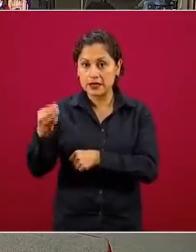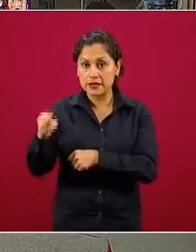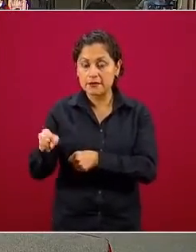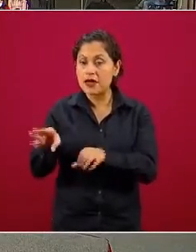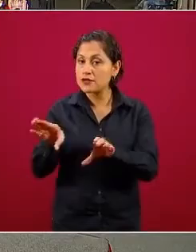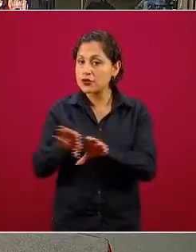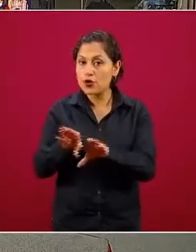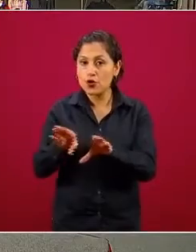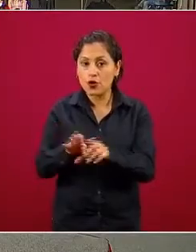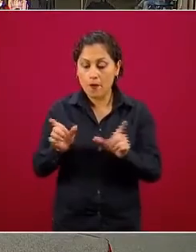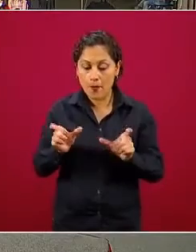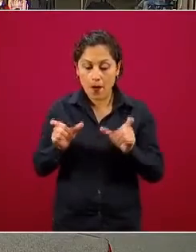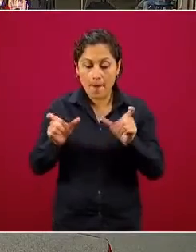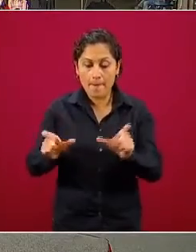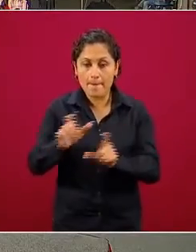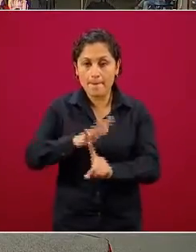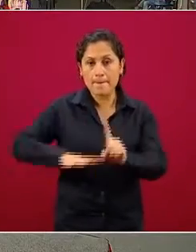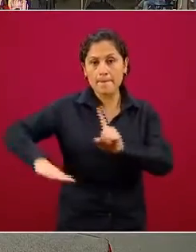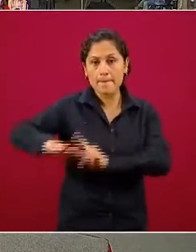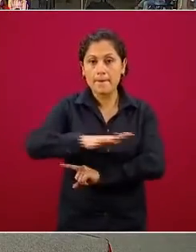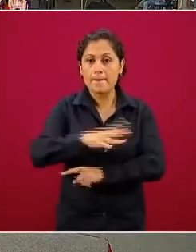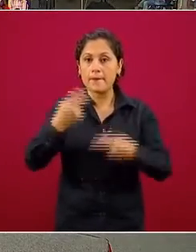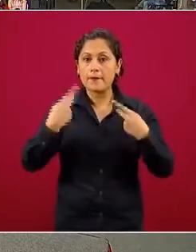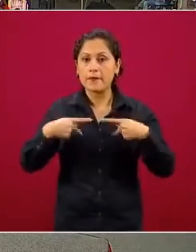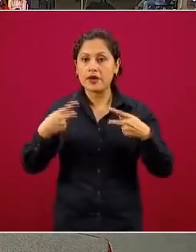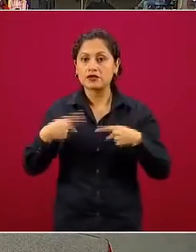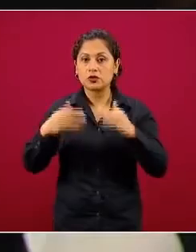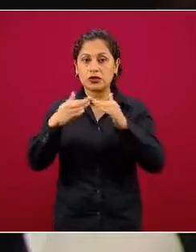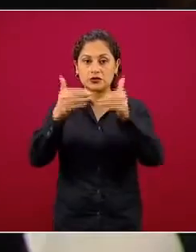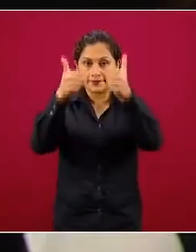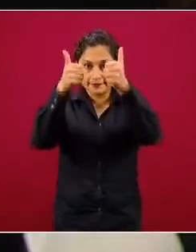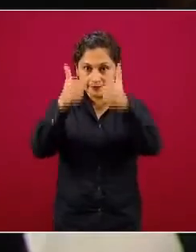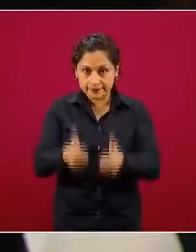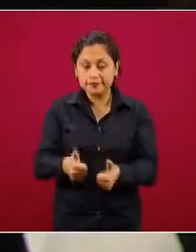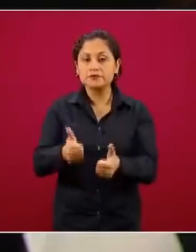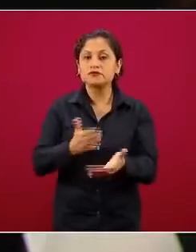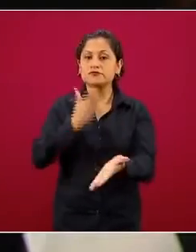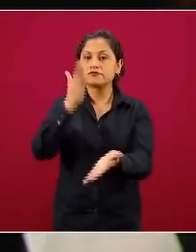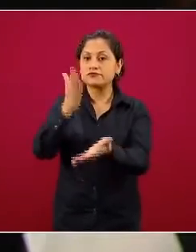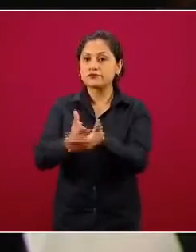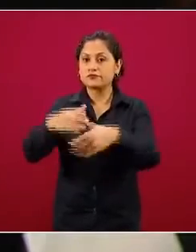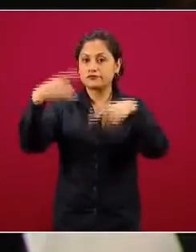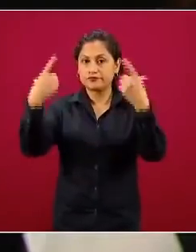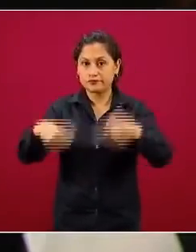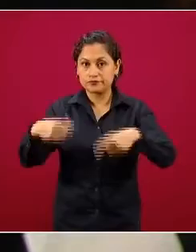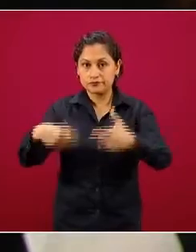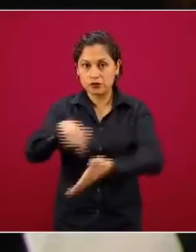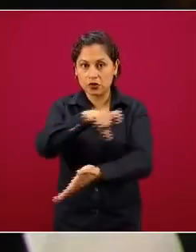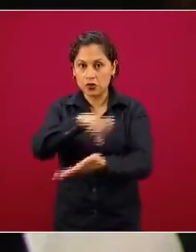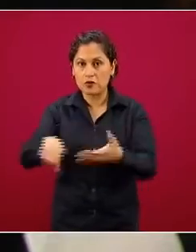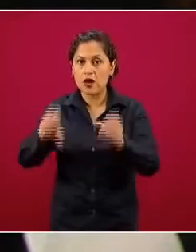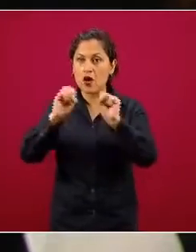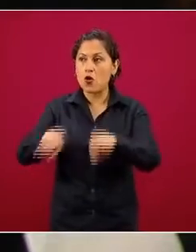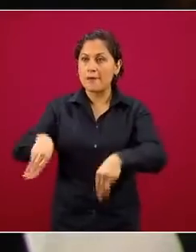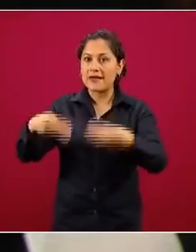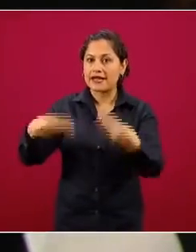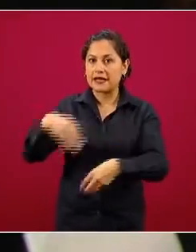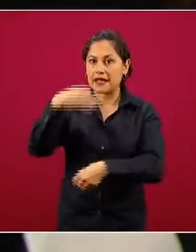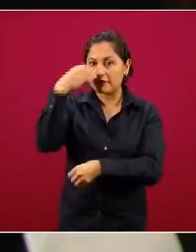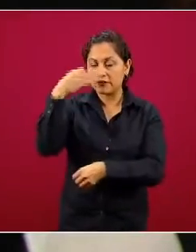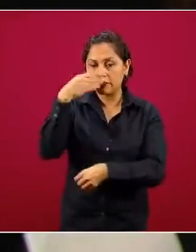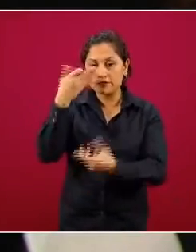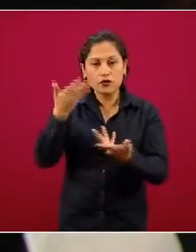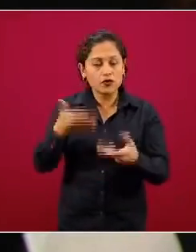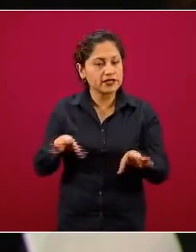a las personas que no salgan de sus casas, que no acudan a pastelerías, a los mercados de flores. ¿Habrá algo